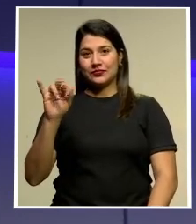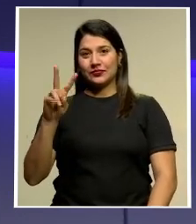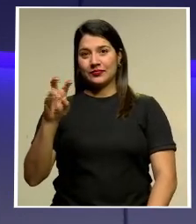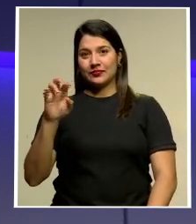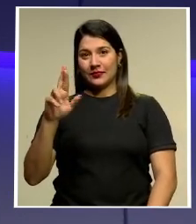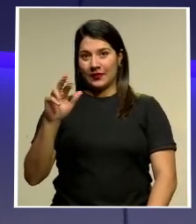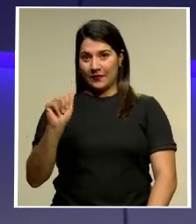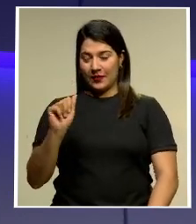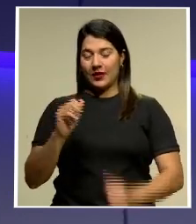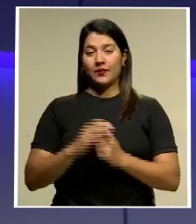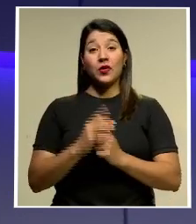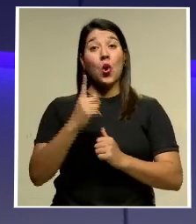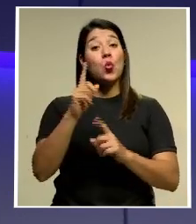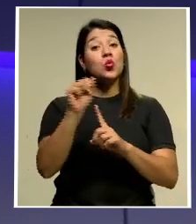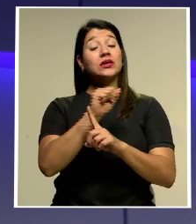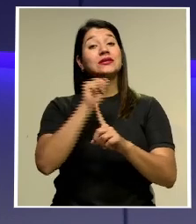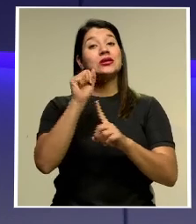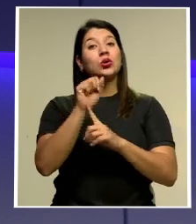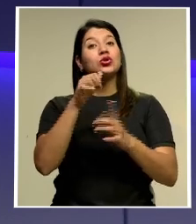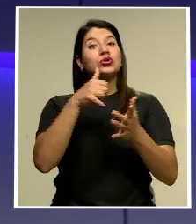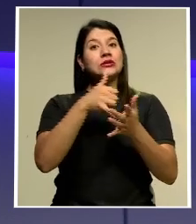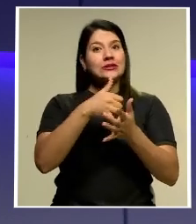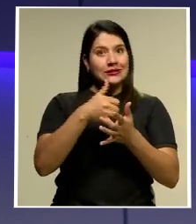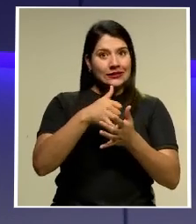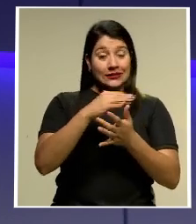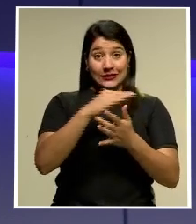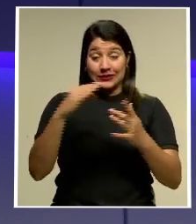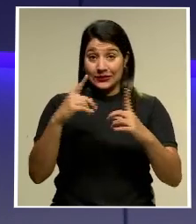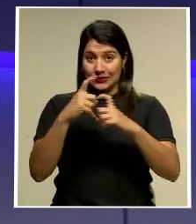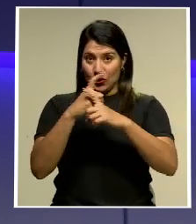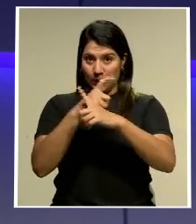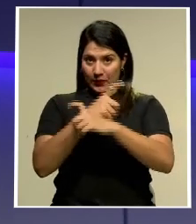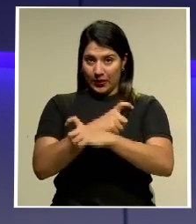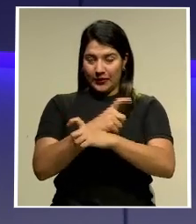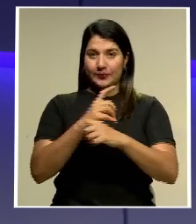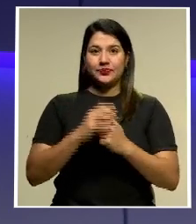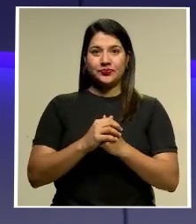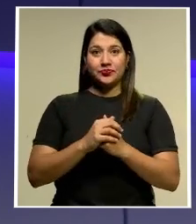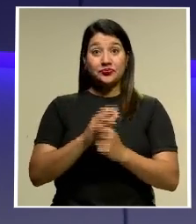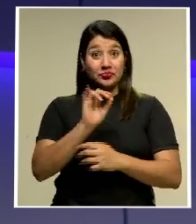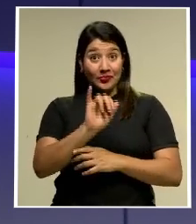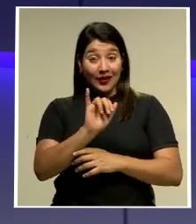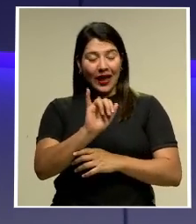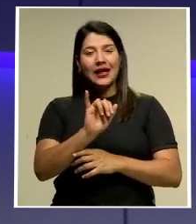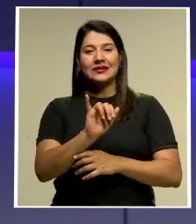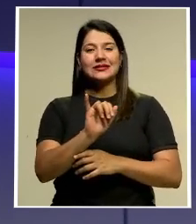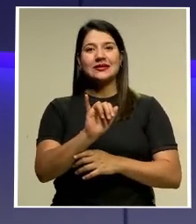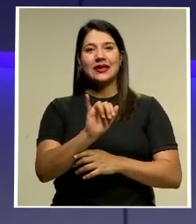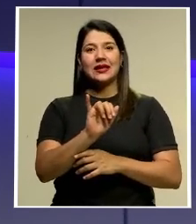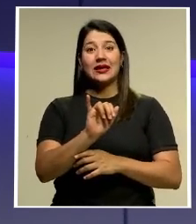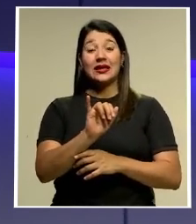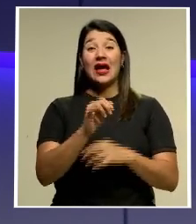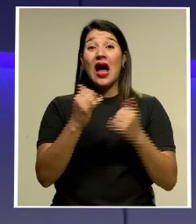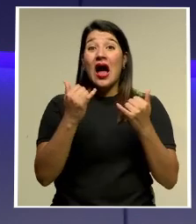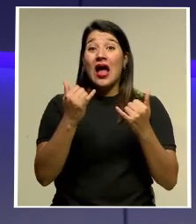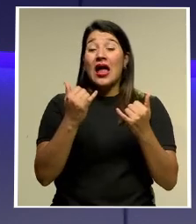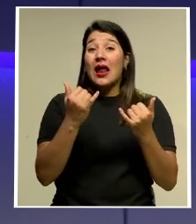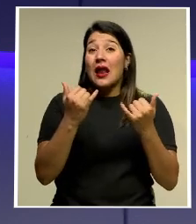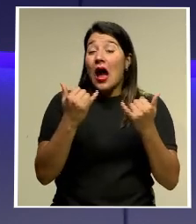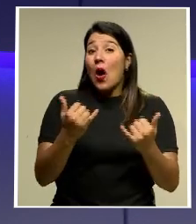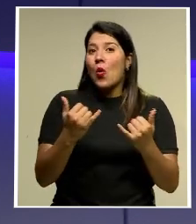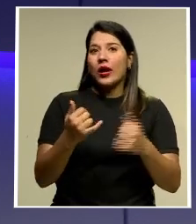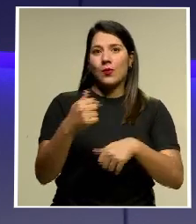Una situación frágil y compleja. Así describe el momento que vive